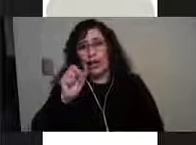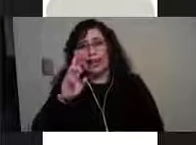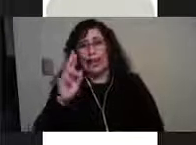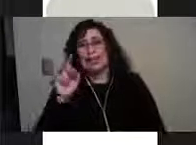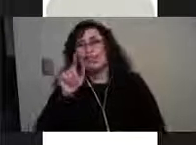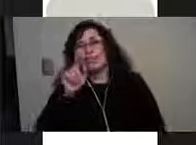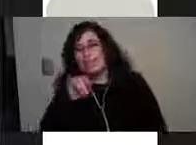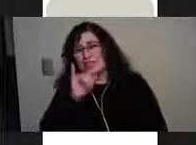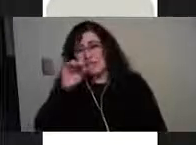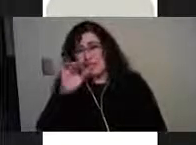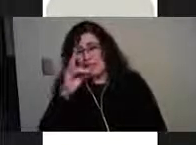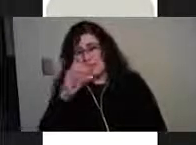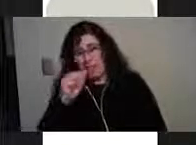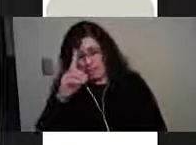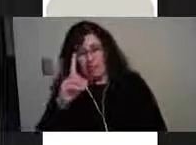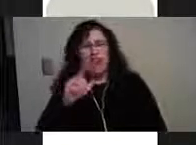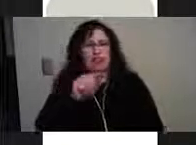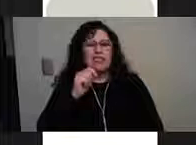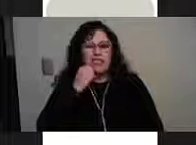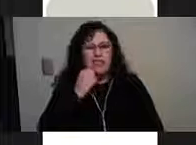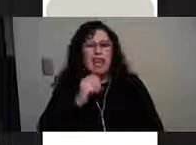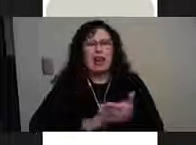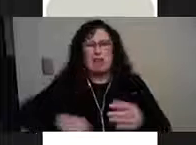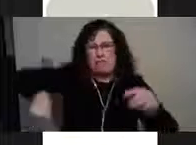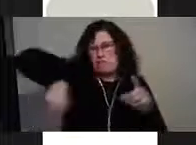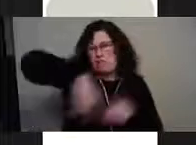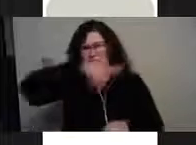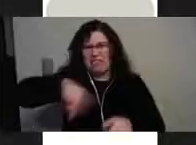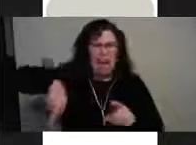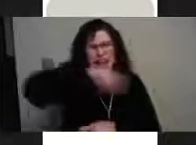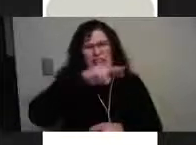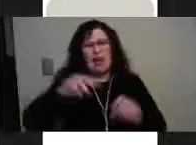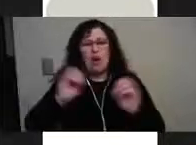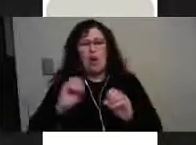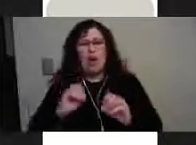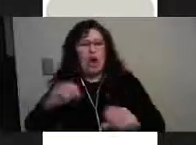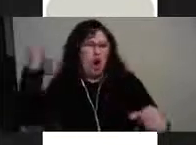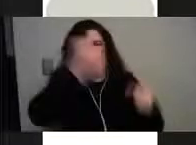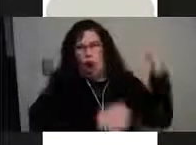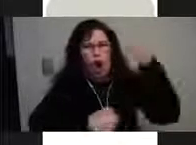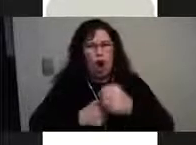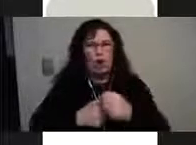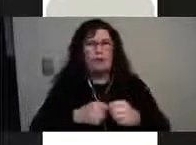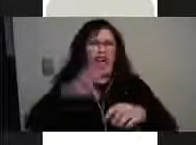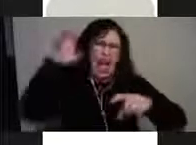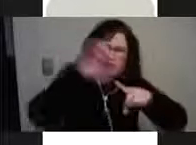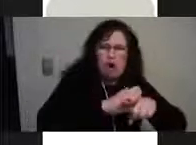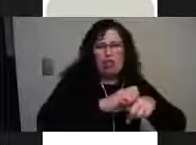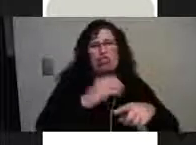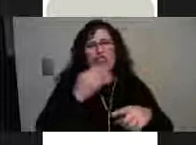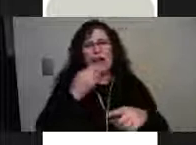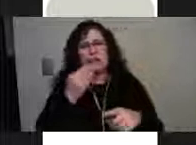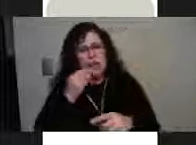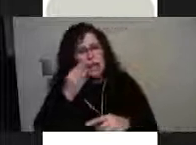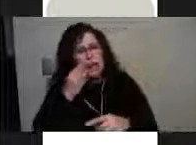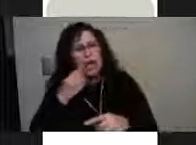estereotipos, que tiene que ver con hábitos atípicos, repetitivos, como movimientos de balanceo, torcedura de dedos, chupadura de manos también, que es algo bien